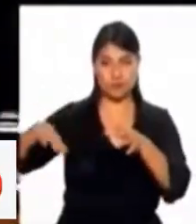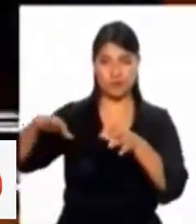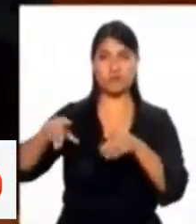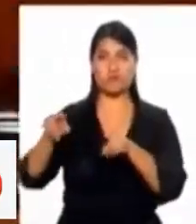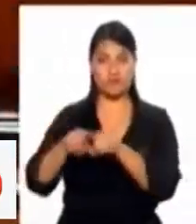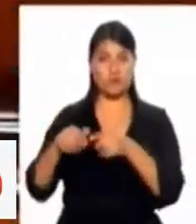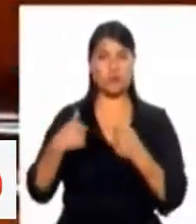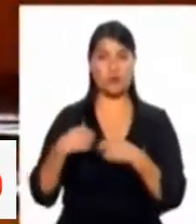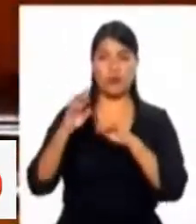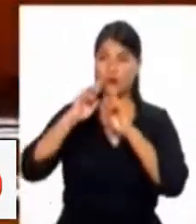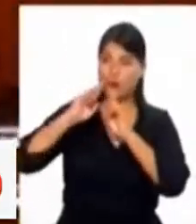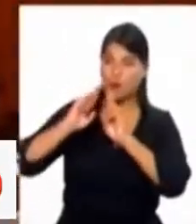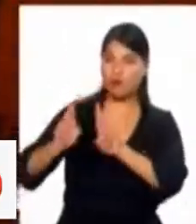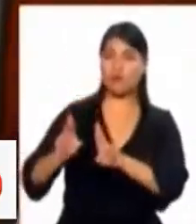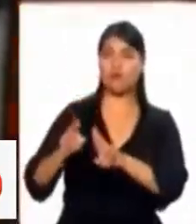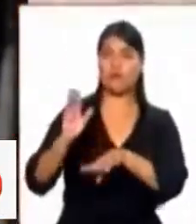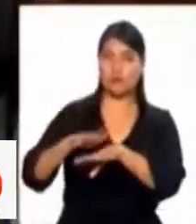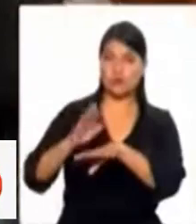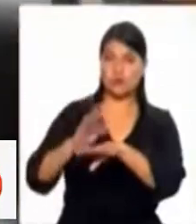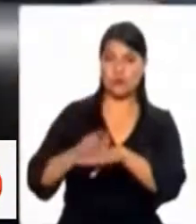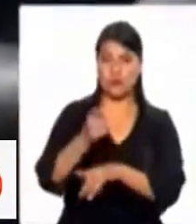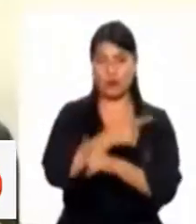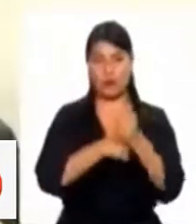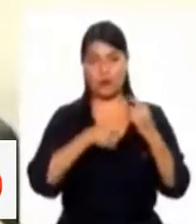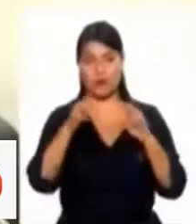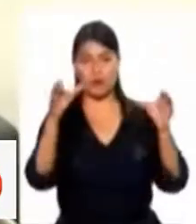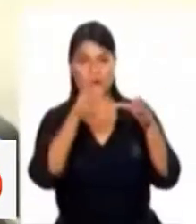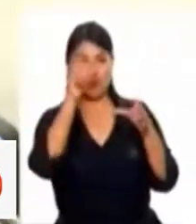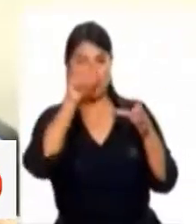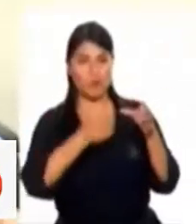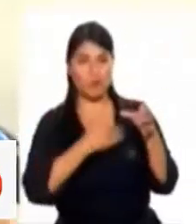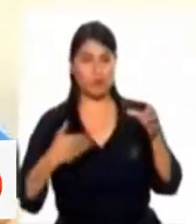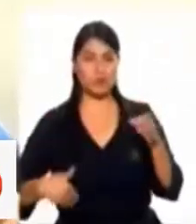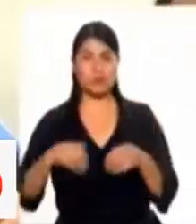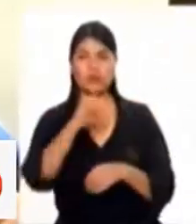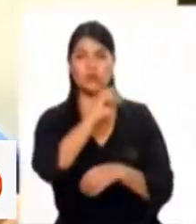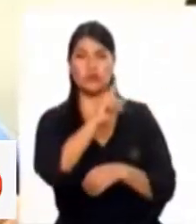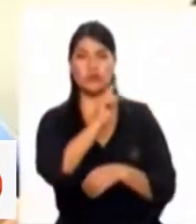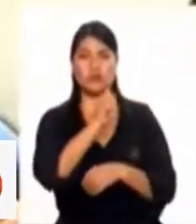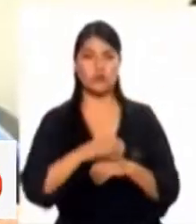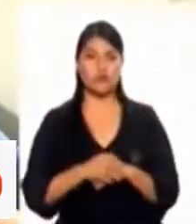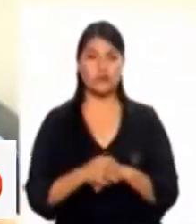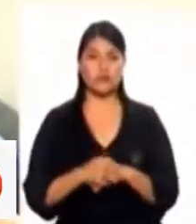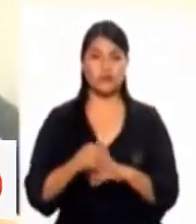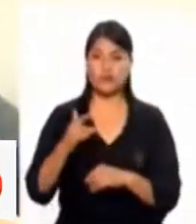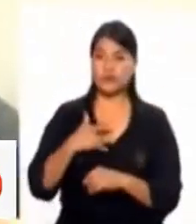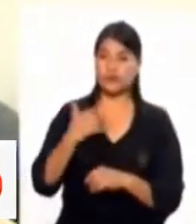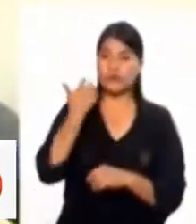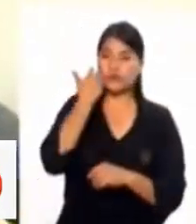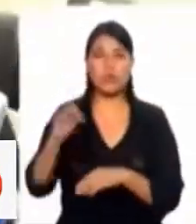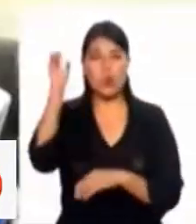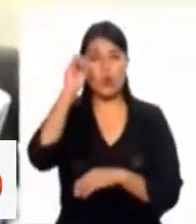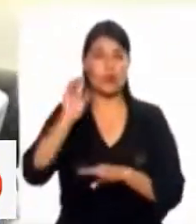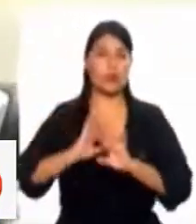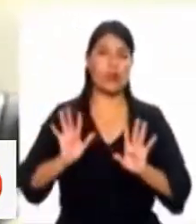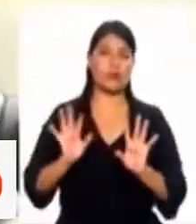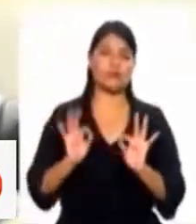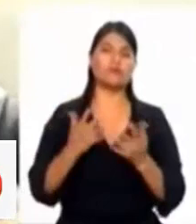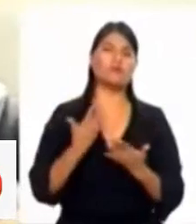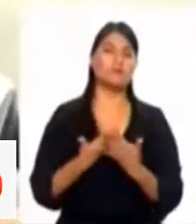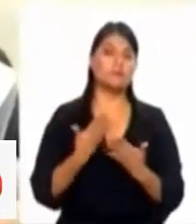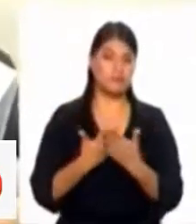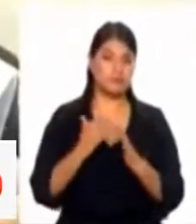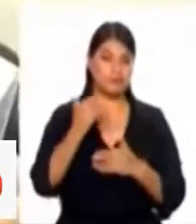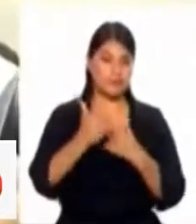Ética. Ellos tendrán que hacer las indagaciones e investigaciones para saber si estos trabajadores estarían actuando solos por